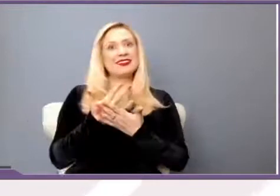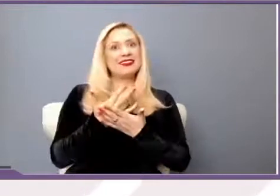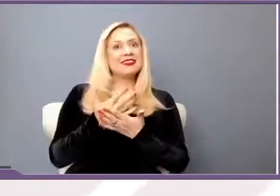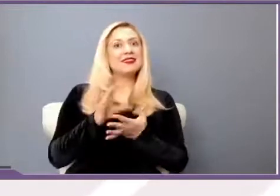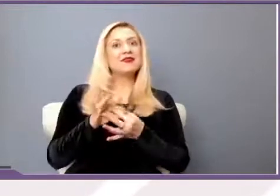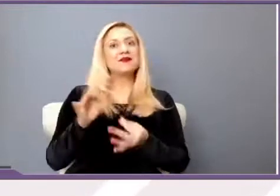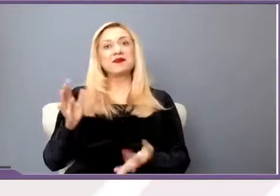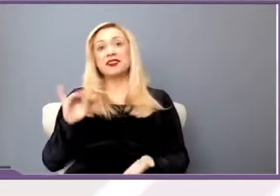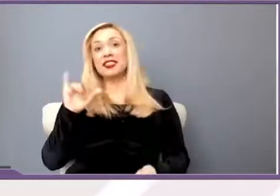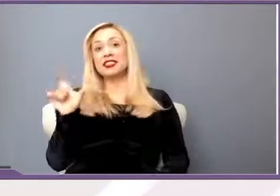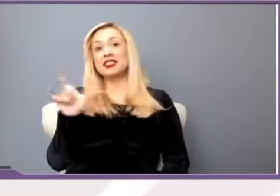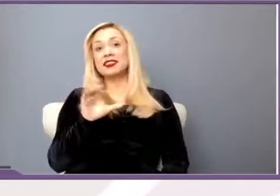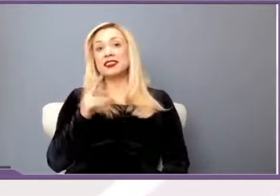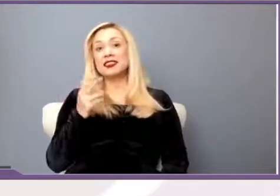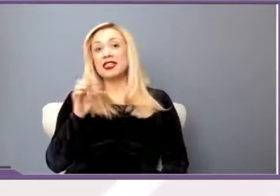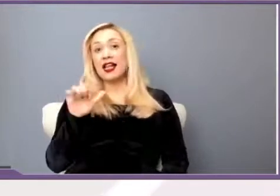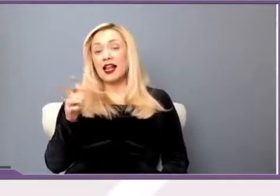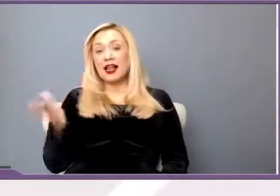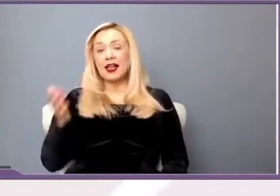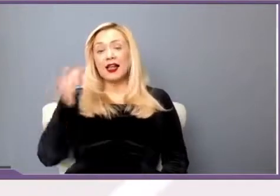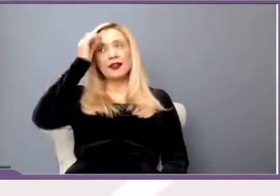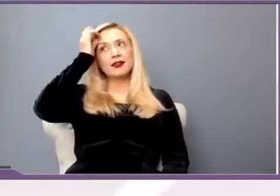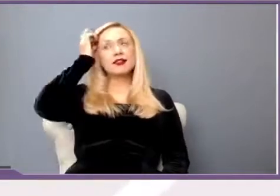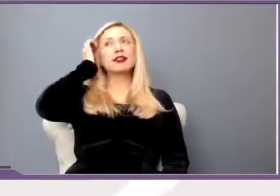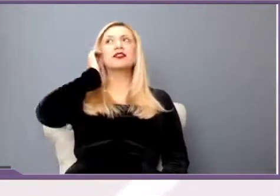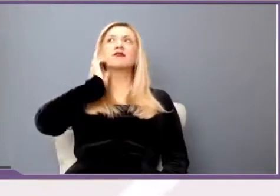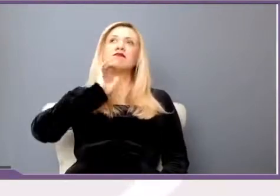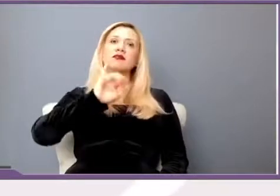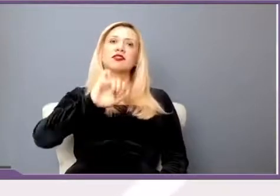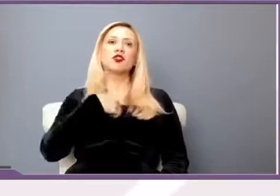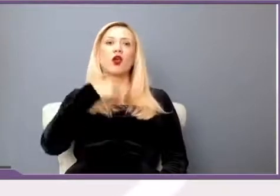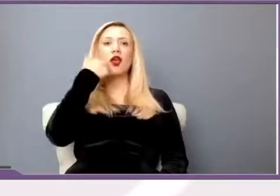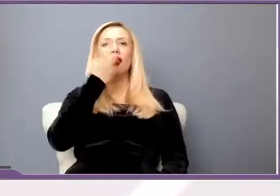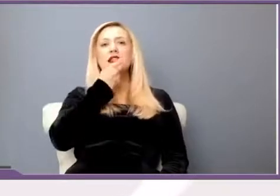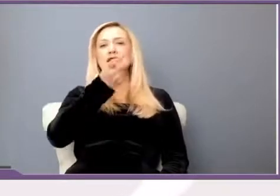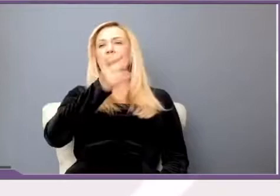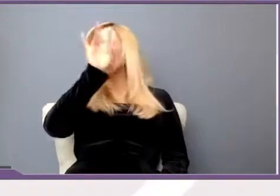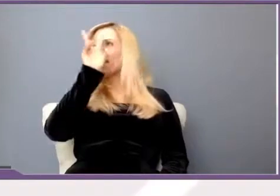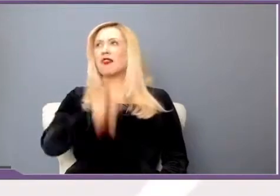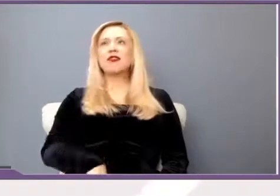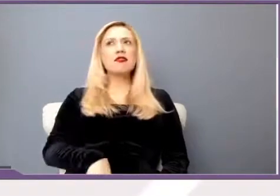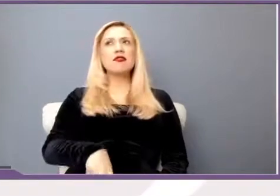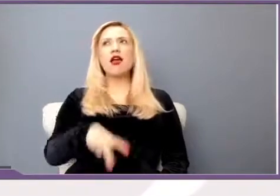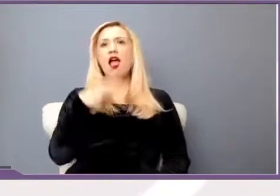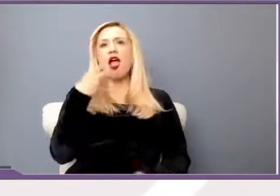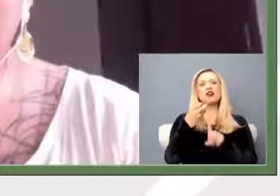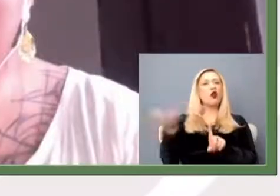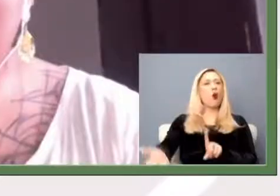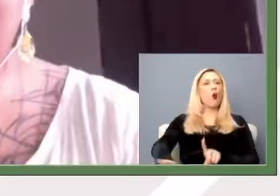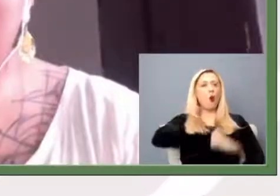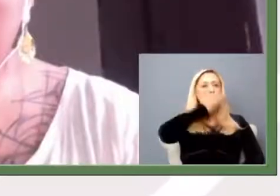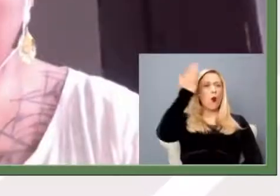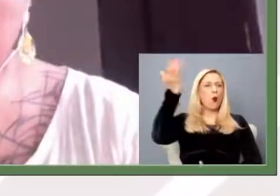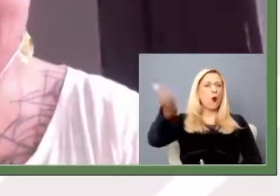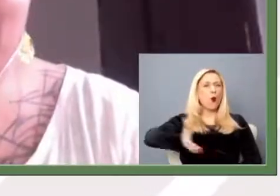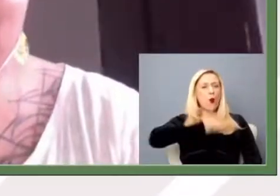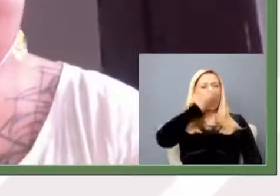Ischel. Sí, me gustaría agregar que justamente esta normalización,